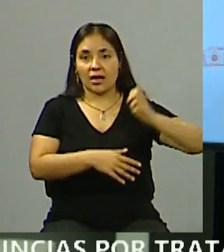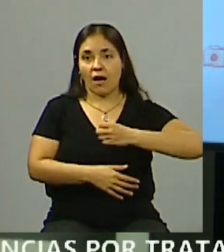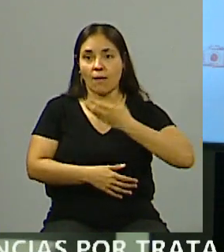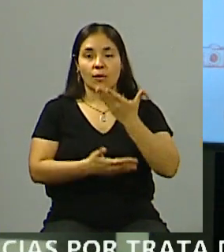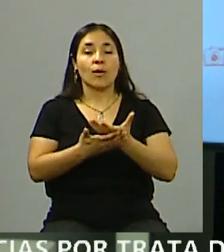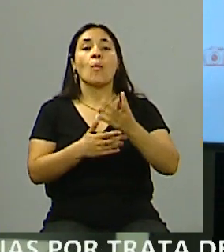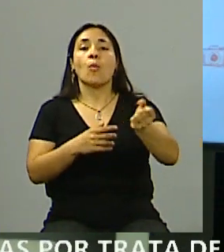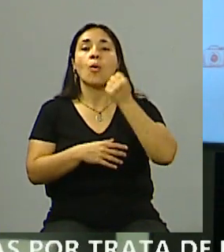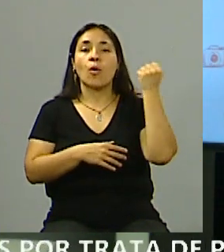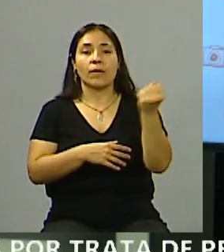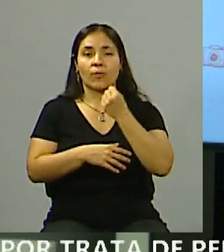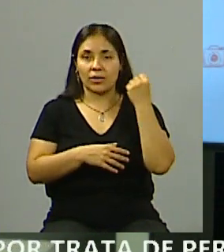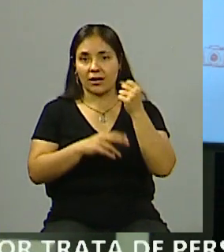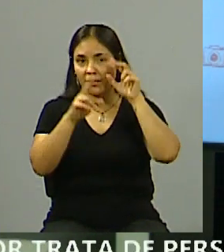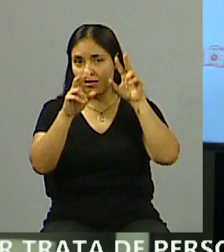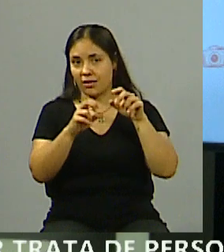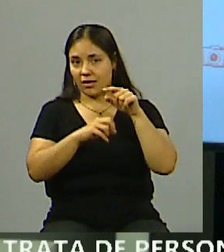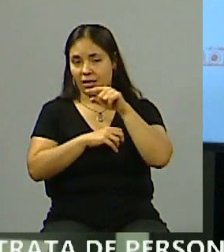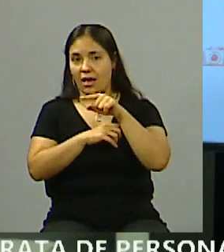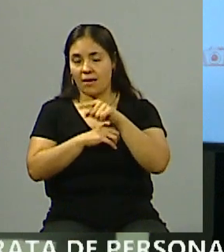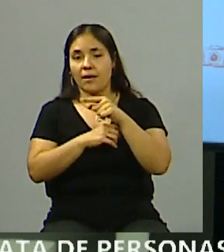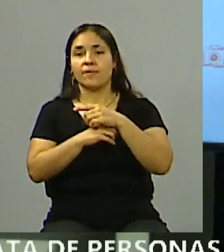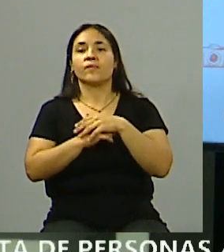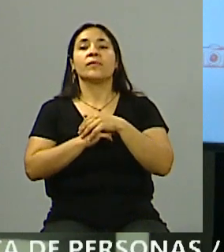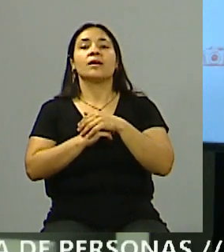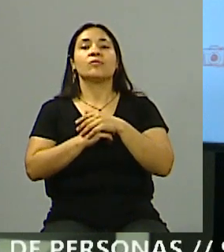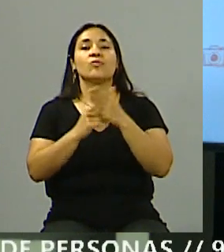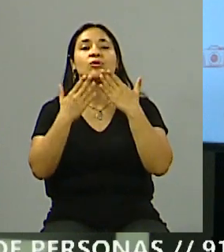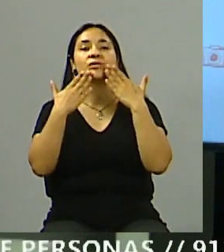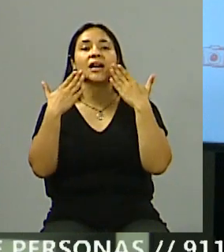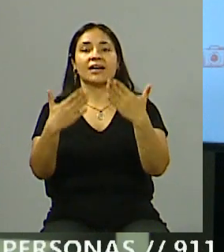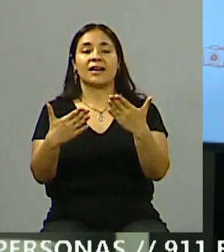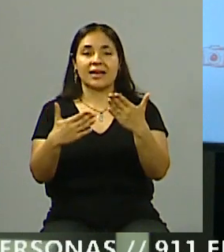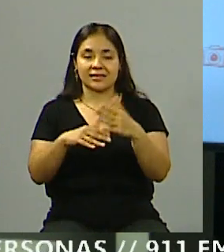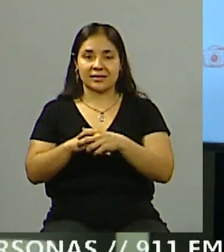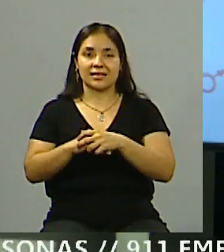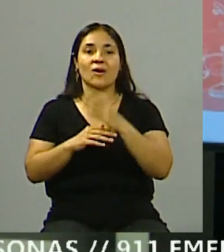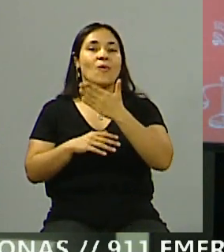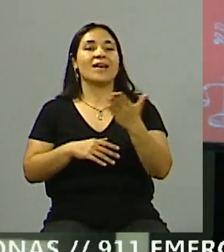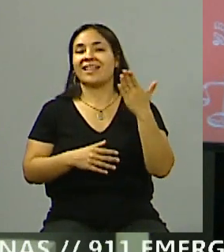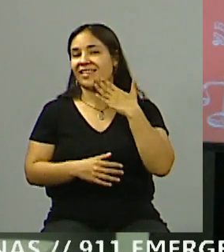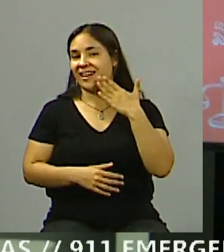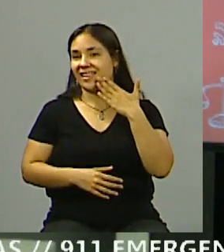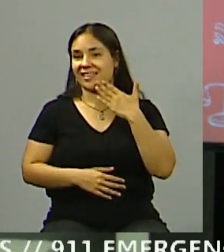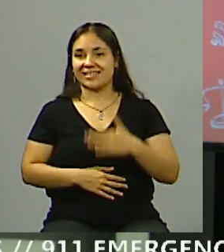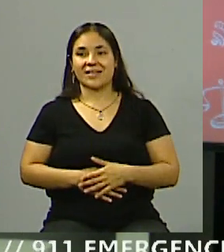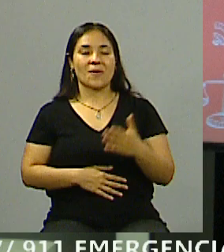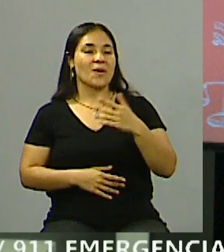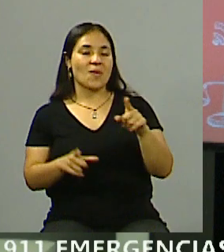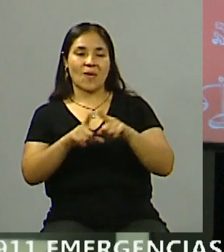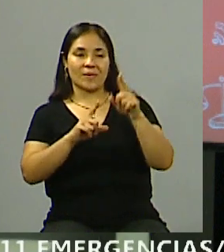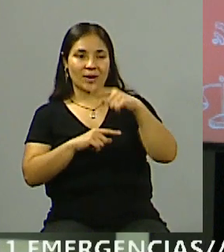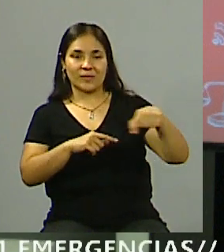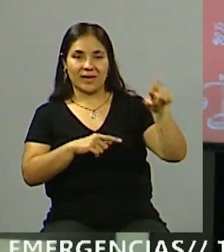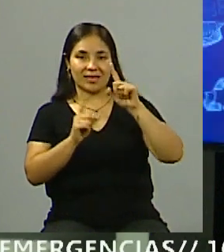actores importantes en este tema que decía justamente María Soledad Segura. Muchas gracias y que tengas buenas tardes. Igualmente, adiós.